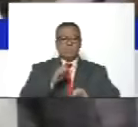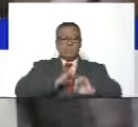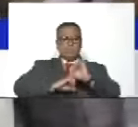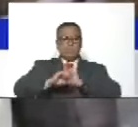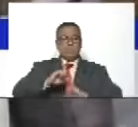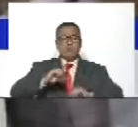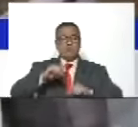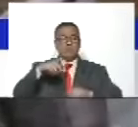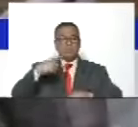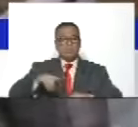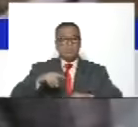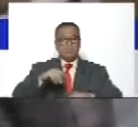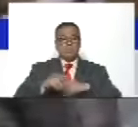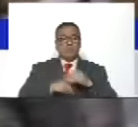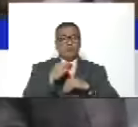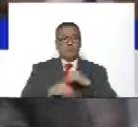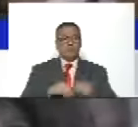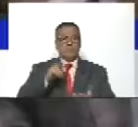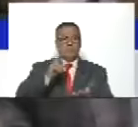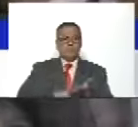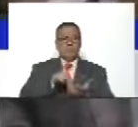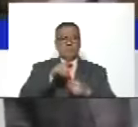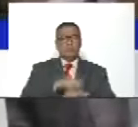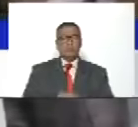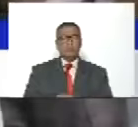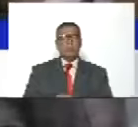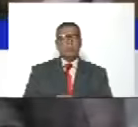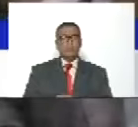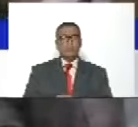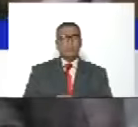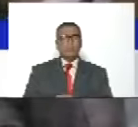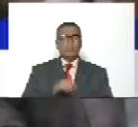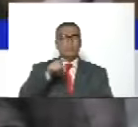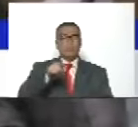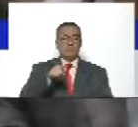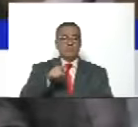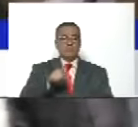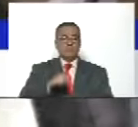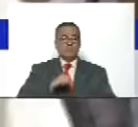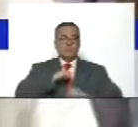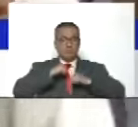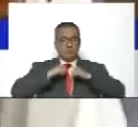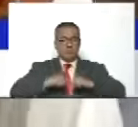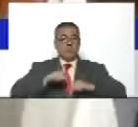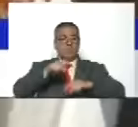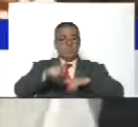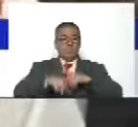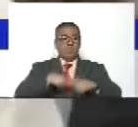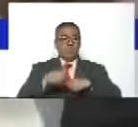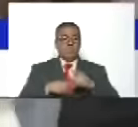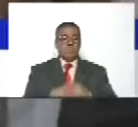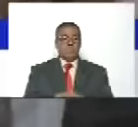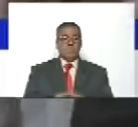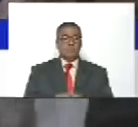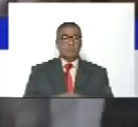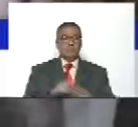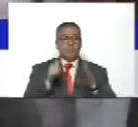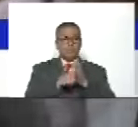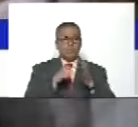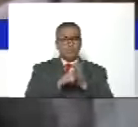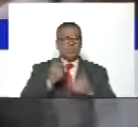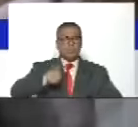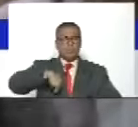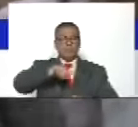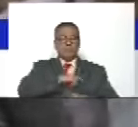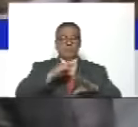defensa del derecho a ser certificado. Es una de las formas y de los puntos que